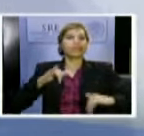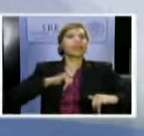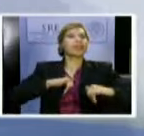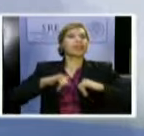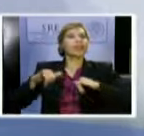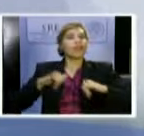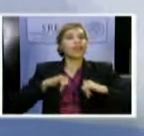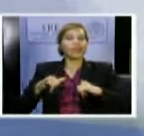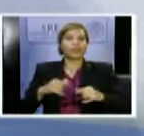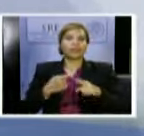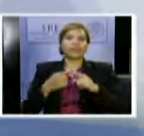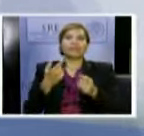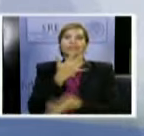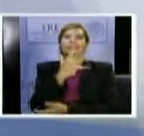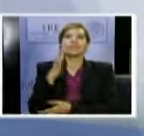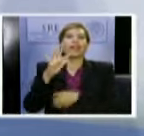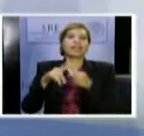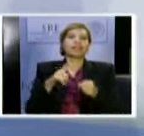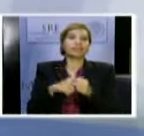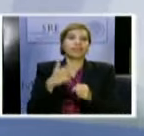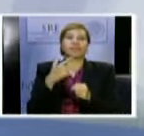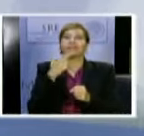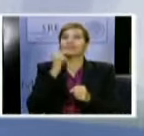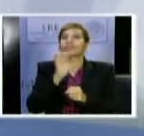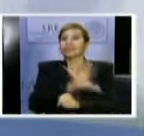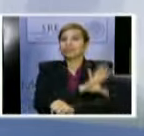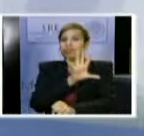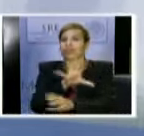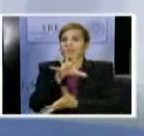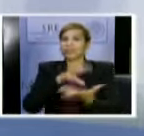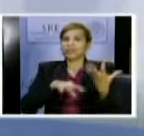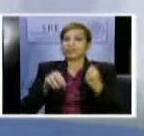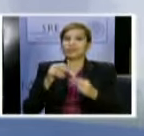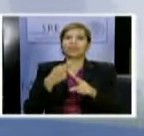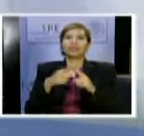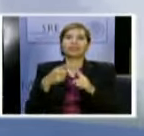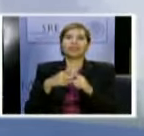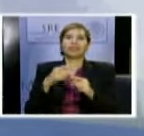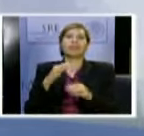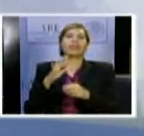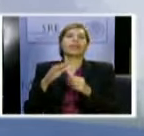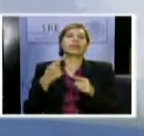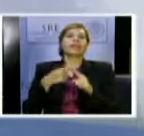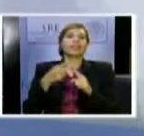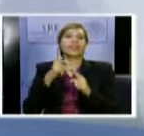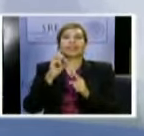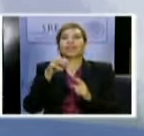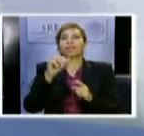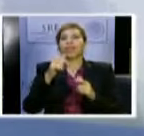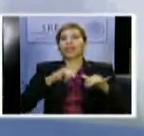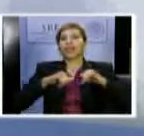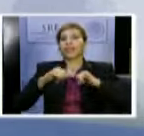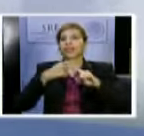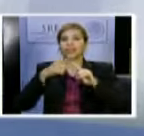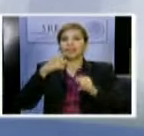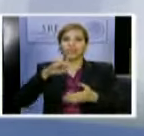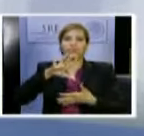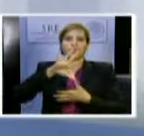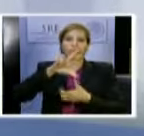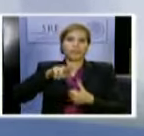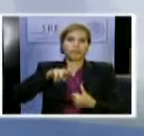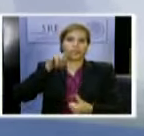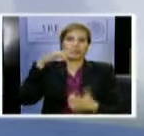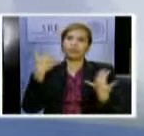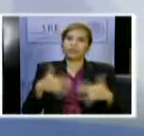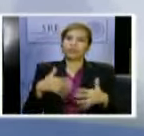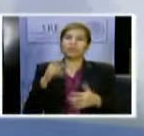geografía, recursos, particularmente la energía, la demografía en nuestra región norteamericana nos posiciona sin